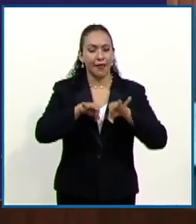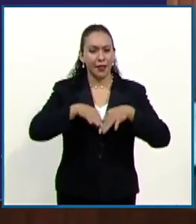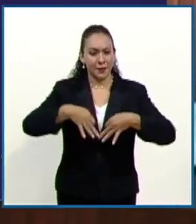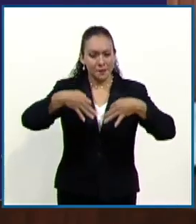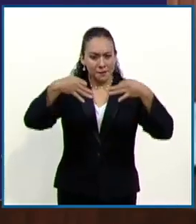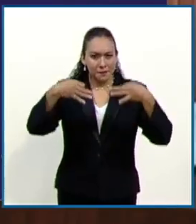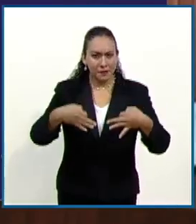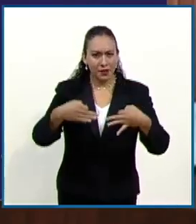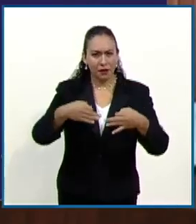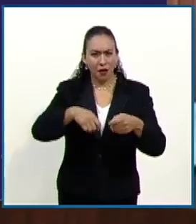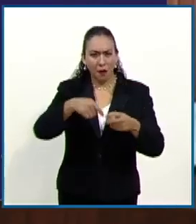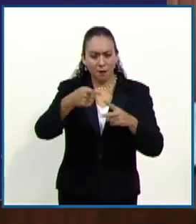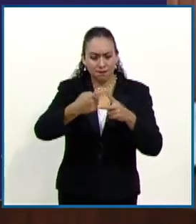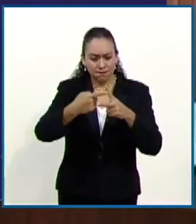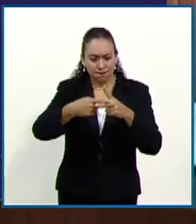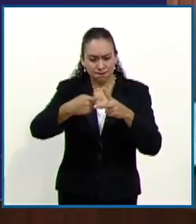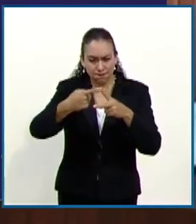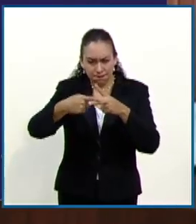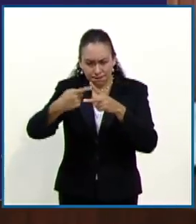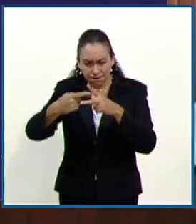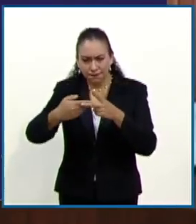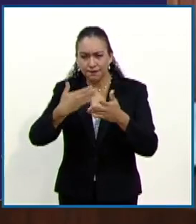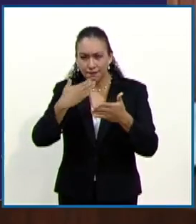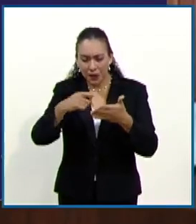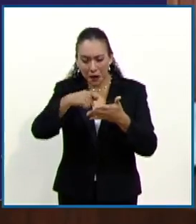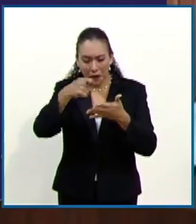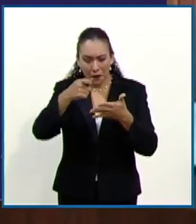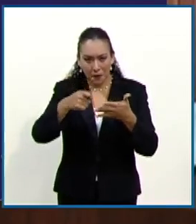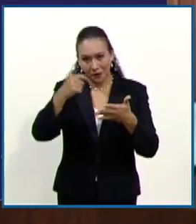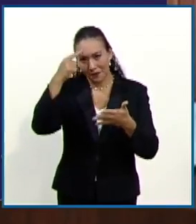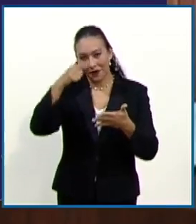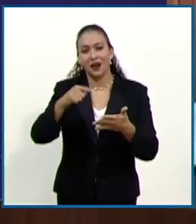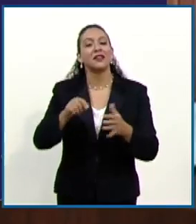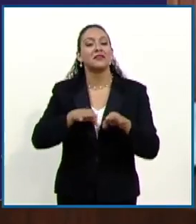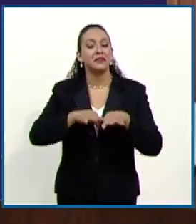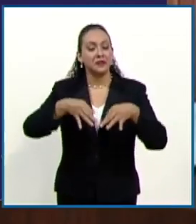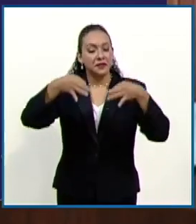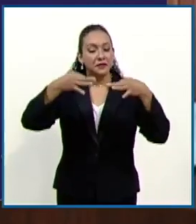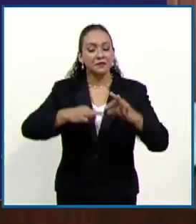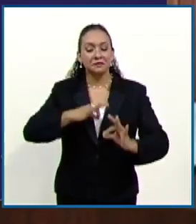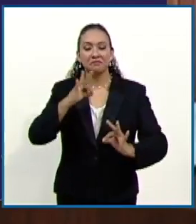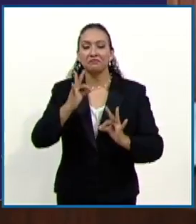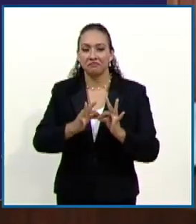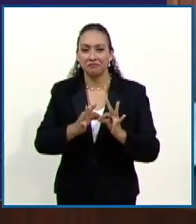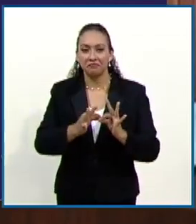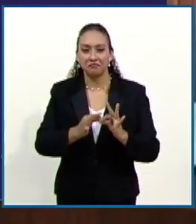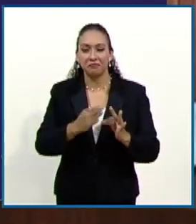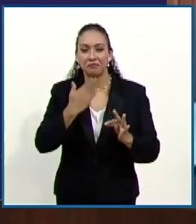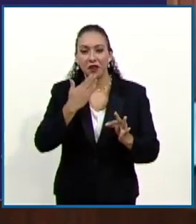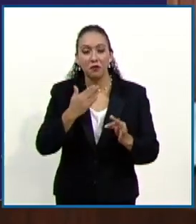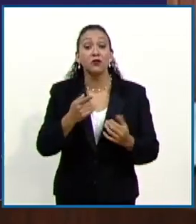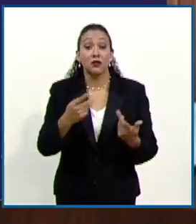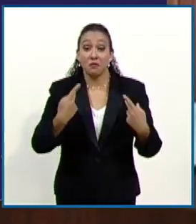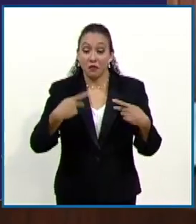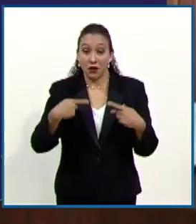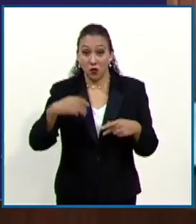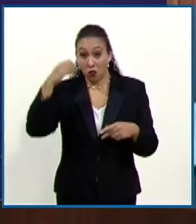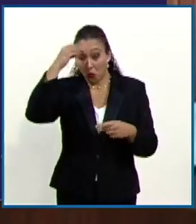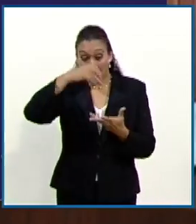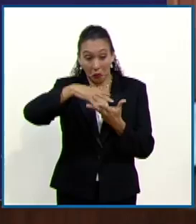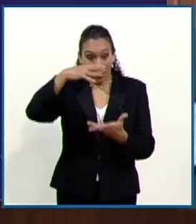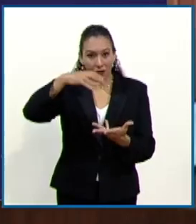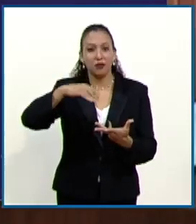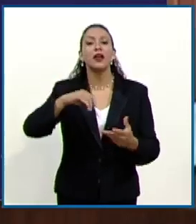electorales hemos cumplido con nuestra encomienda: brindar certeza a los resultados